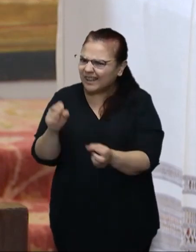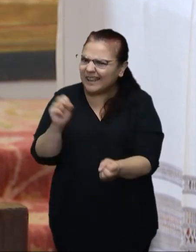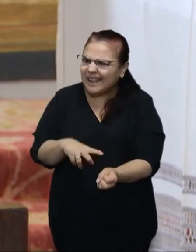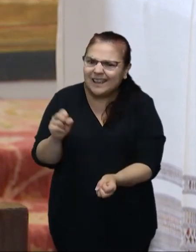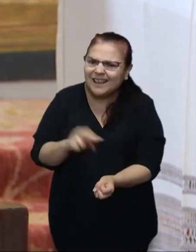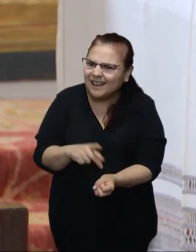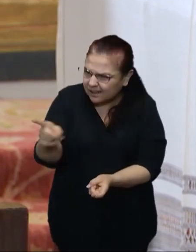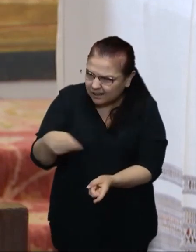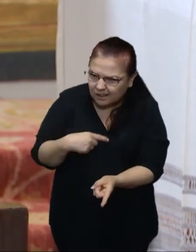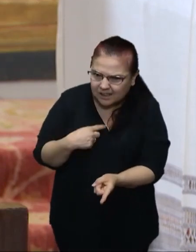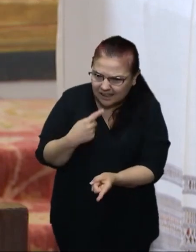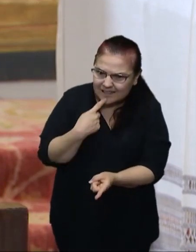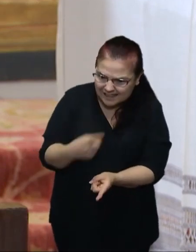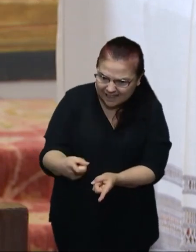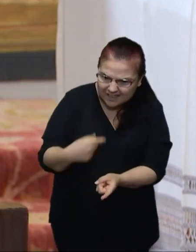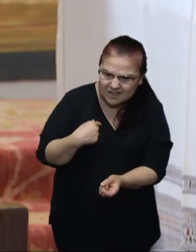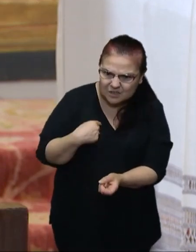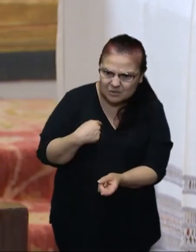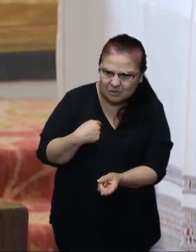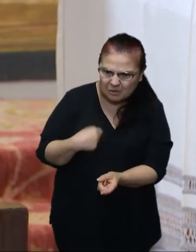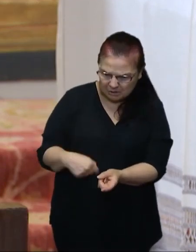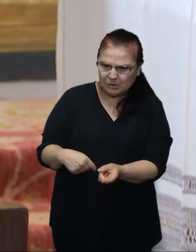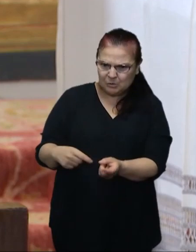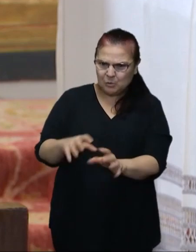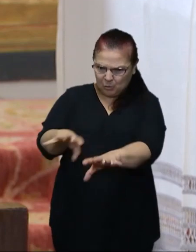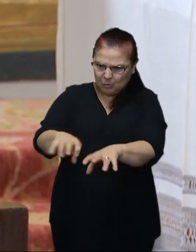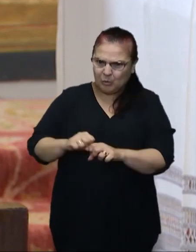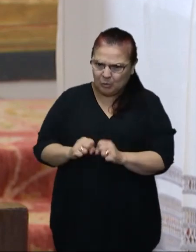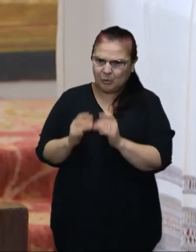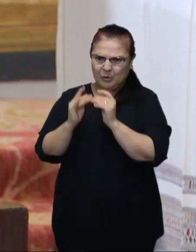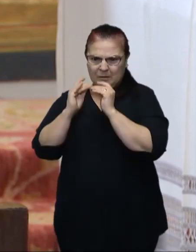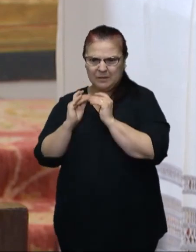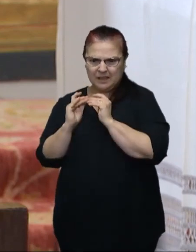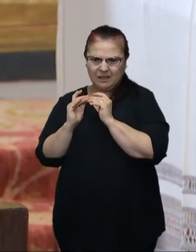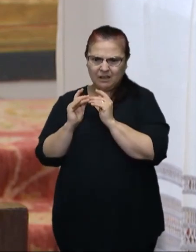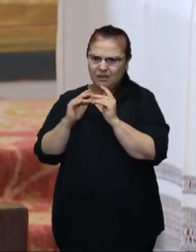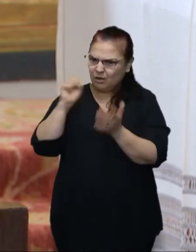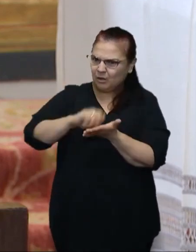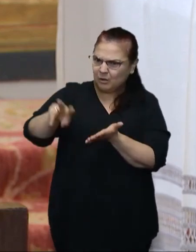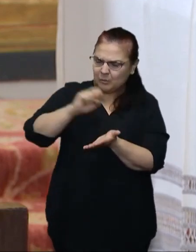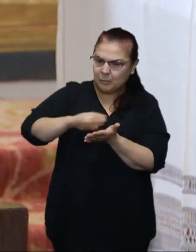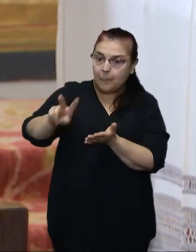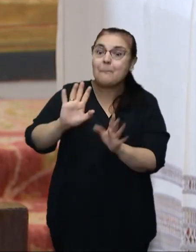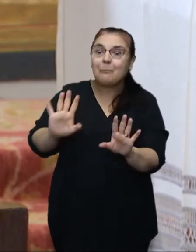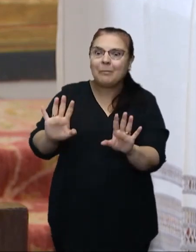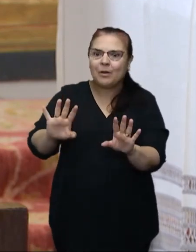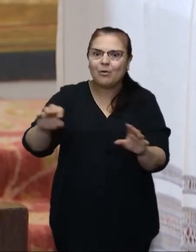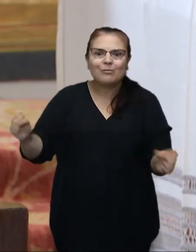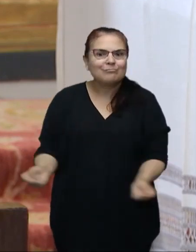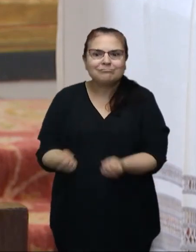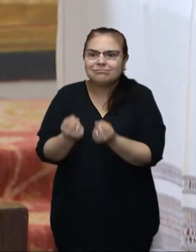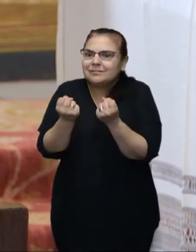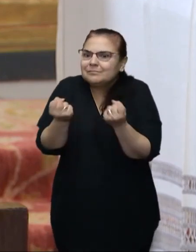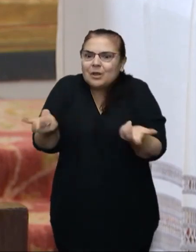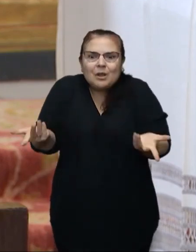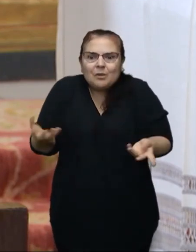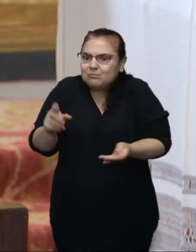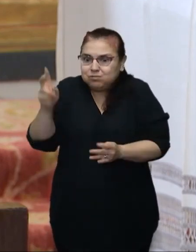el que te ha dicho que tomes la camilla y eches a andar? Pero el que había quedado sano no sabía quién